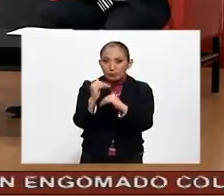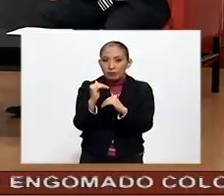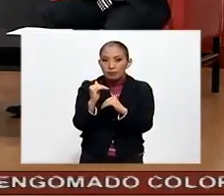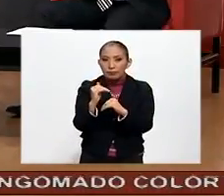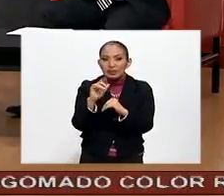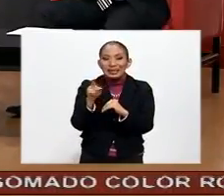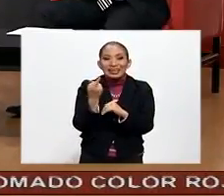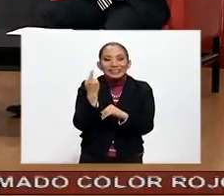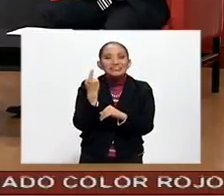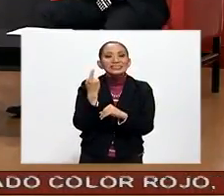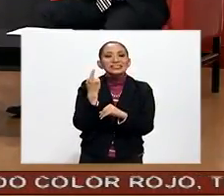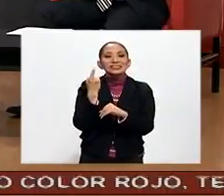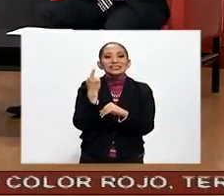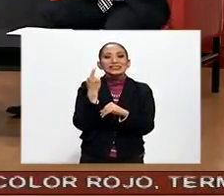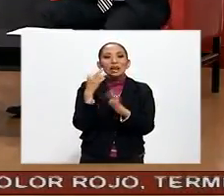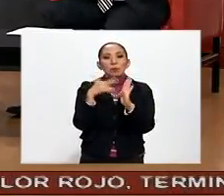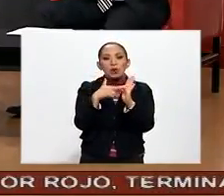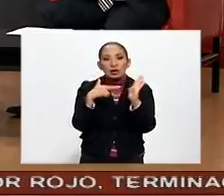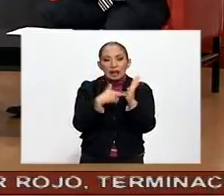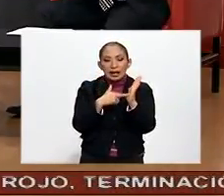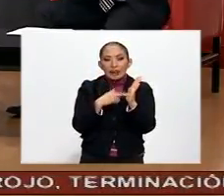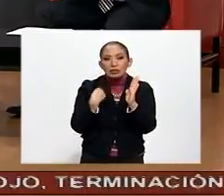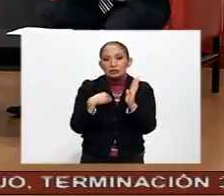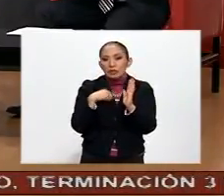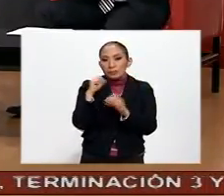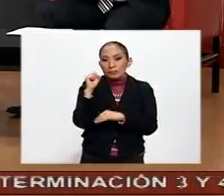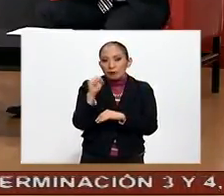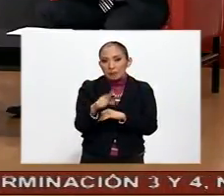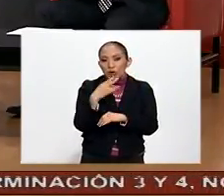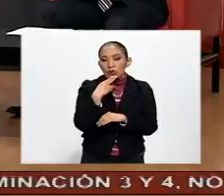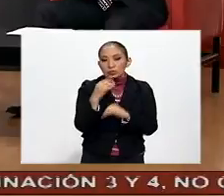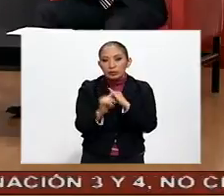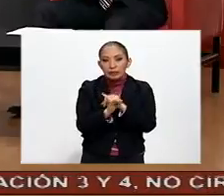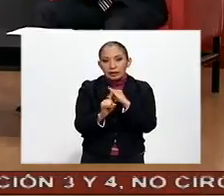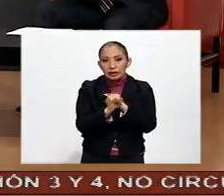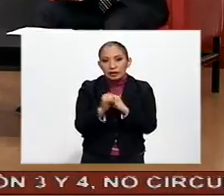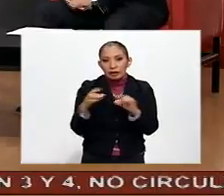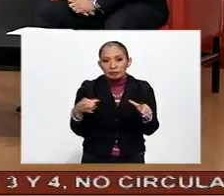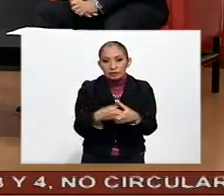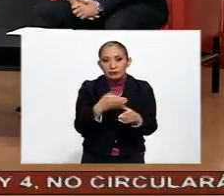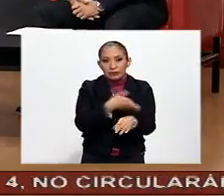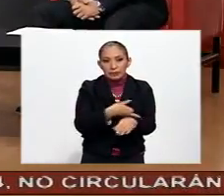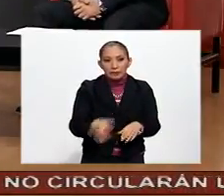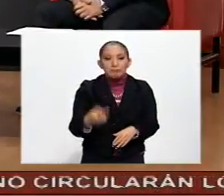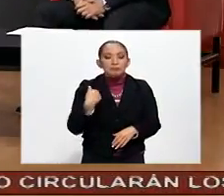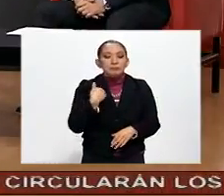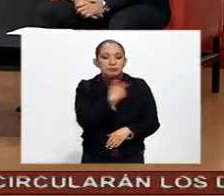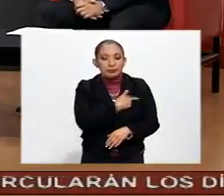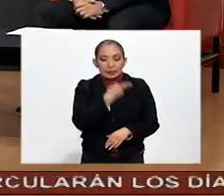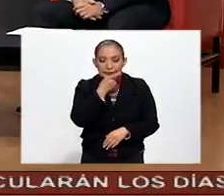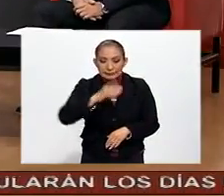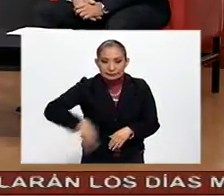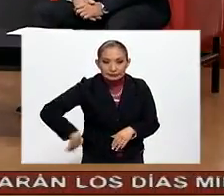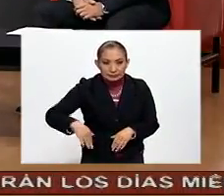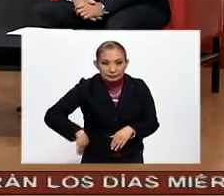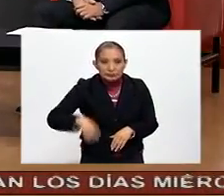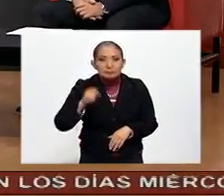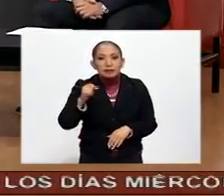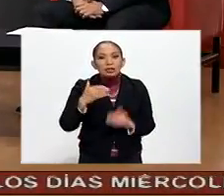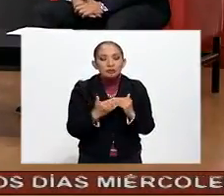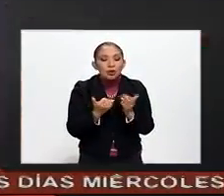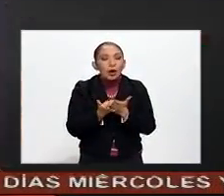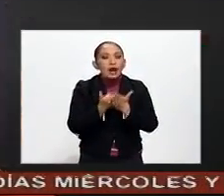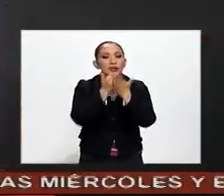limitación, es más bien reglamentar nosotros mismos el uso de Internet en nuestro nicho familiar. Me gusta mucho cómo lo mencionas y esto va a dar